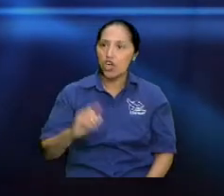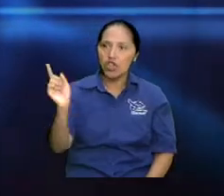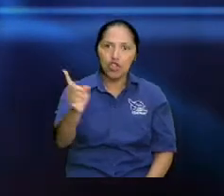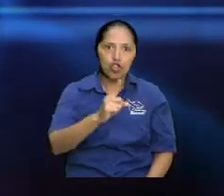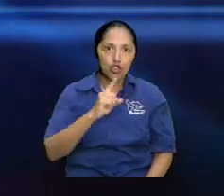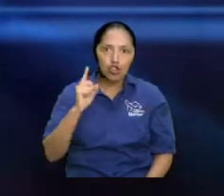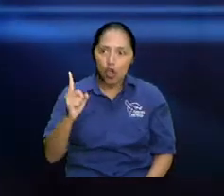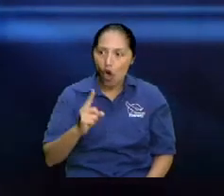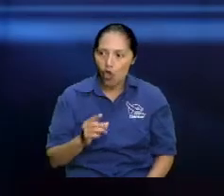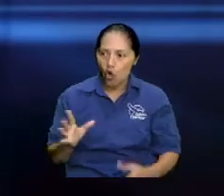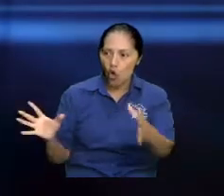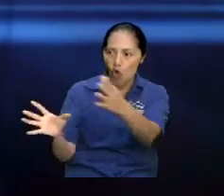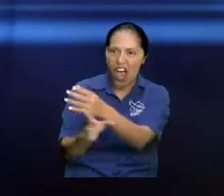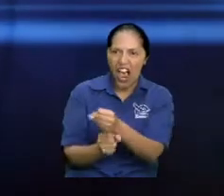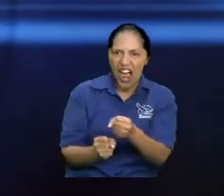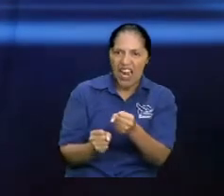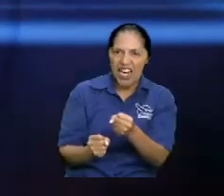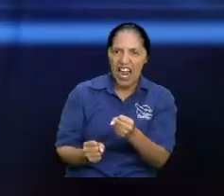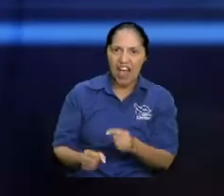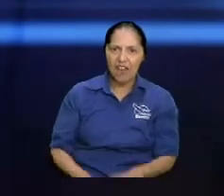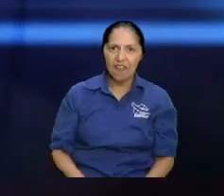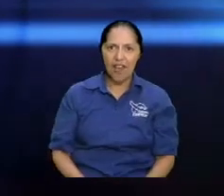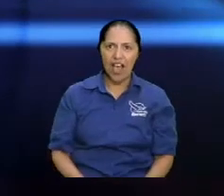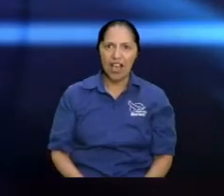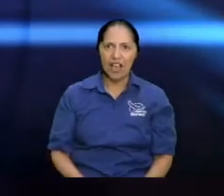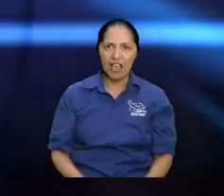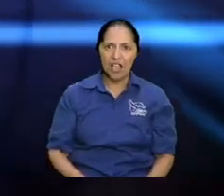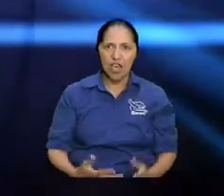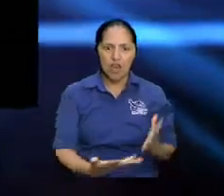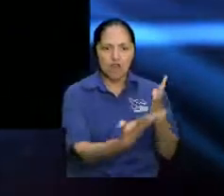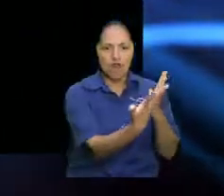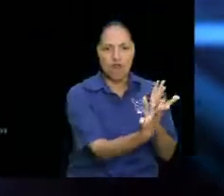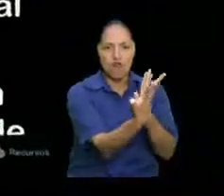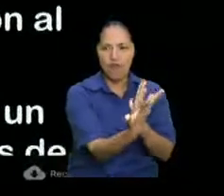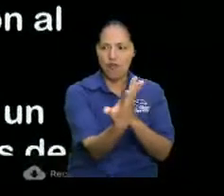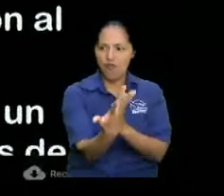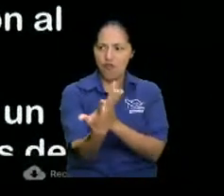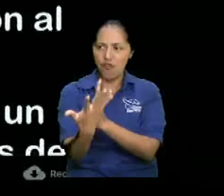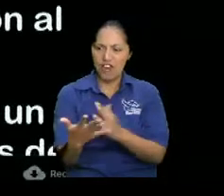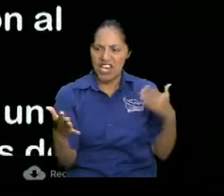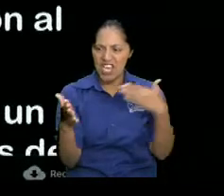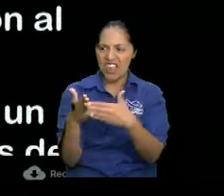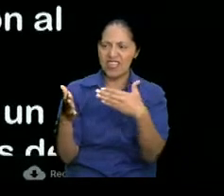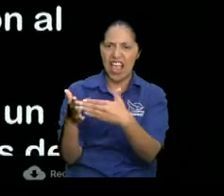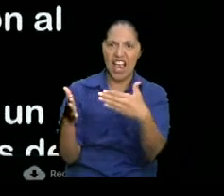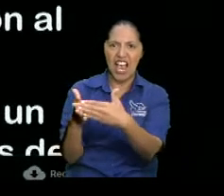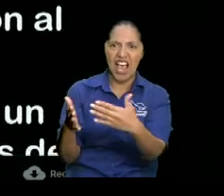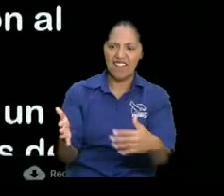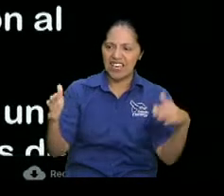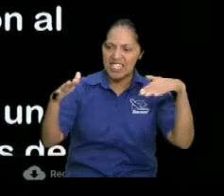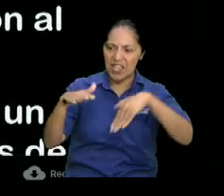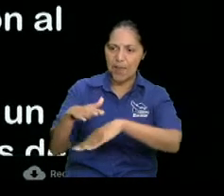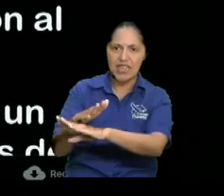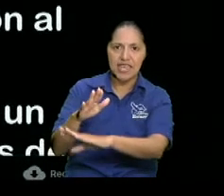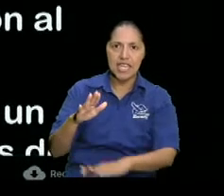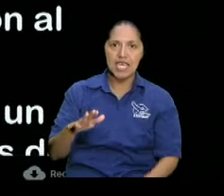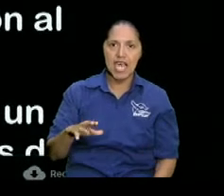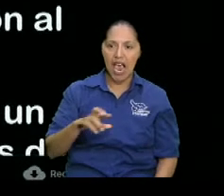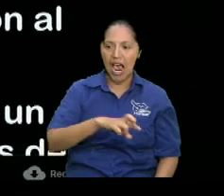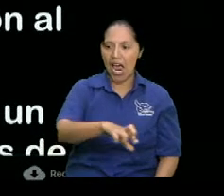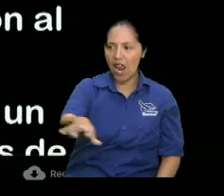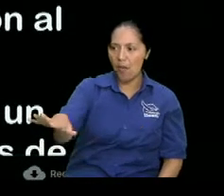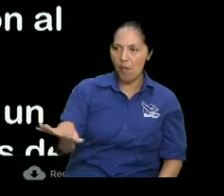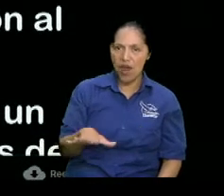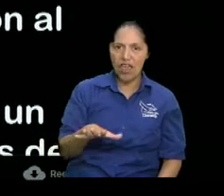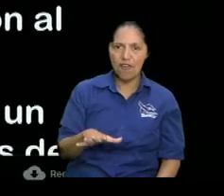tiendas, entraban como langostas en multitud, tanto ellos como sus camellos eran innumerables y entraban en la